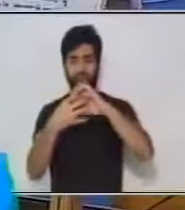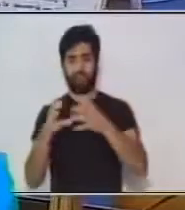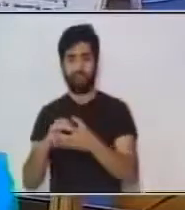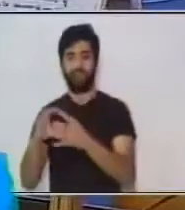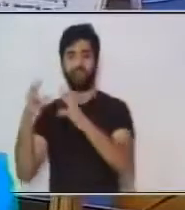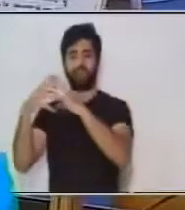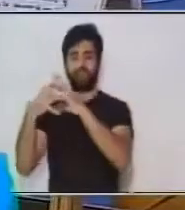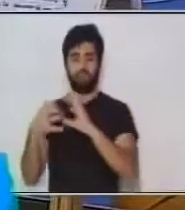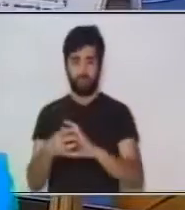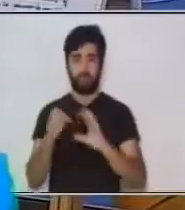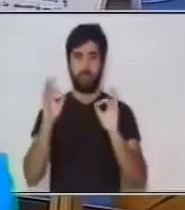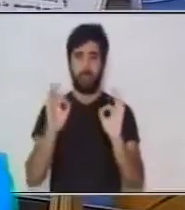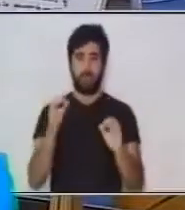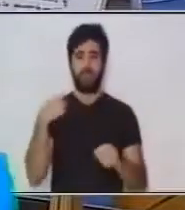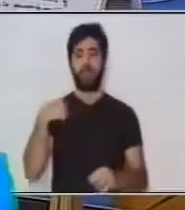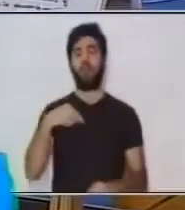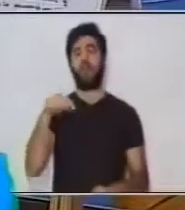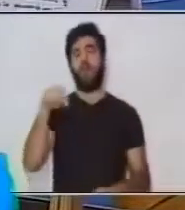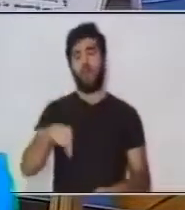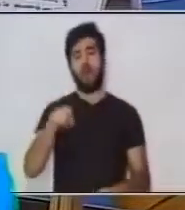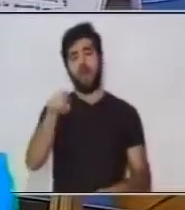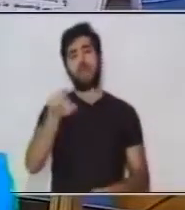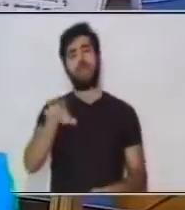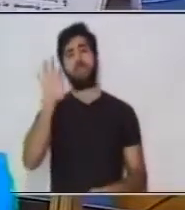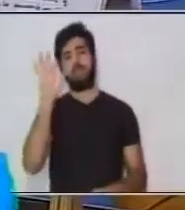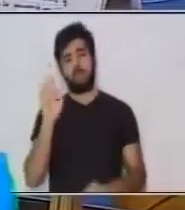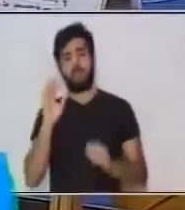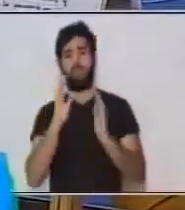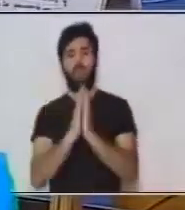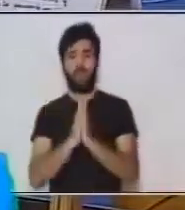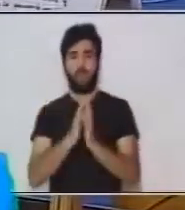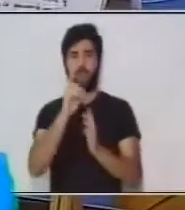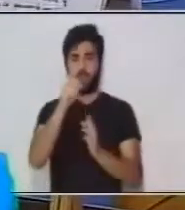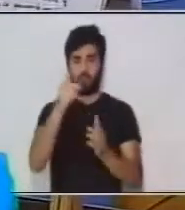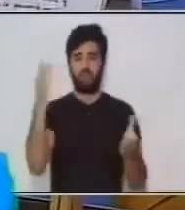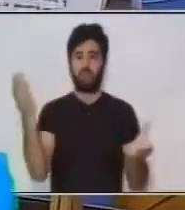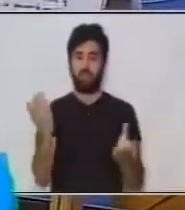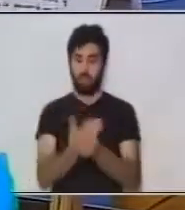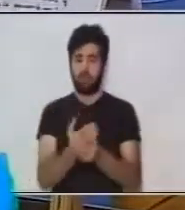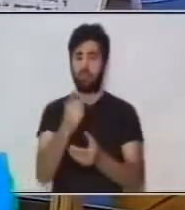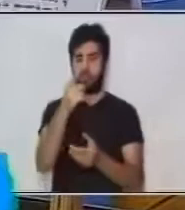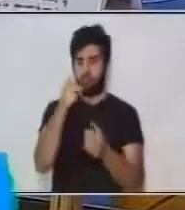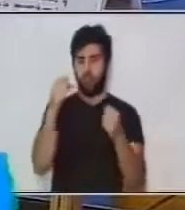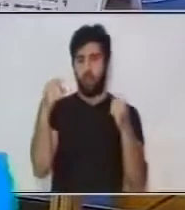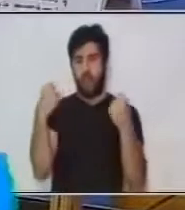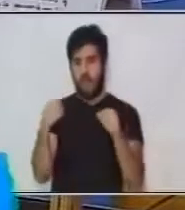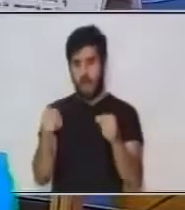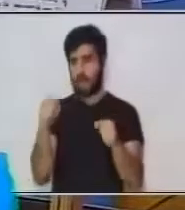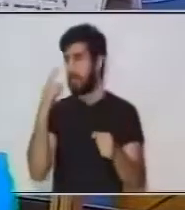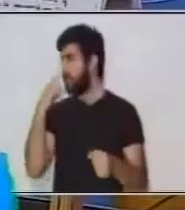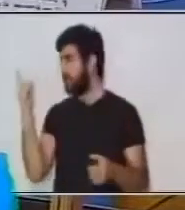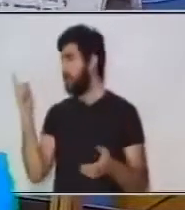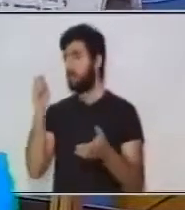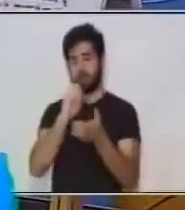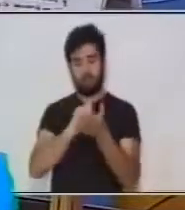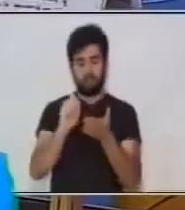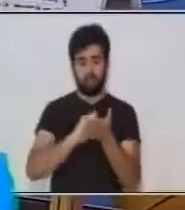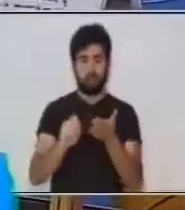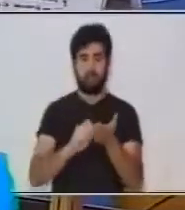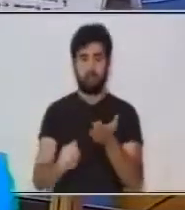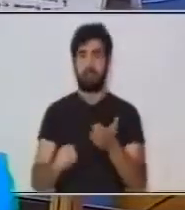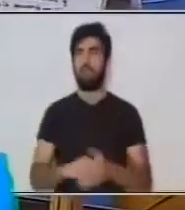Entonces, ahora te voy a invitar a que en tu portafolio incluyas una obra de arte que vas a realizar